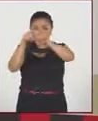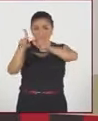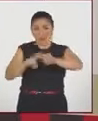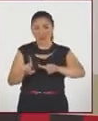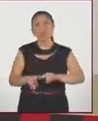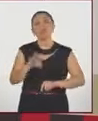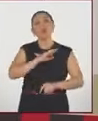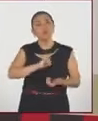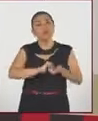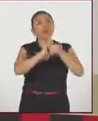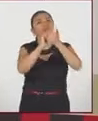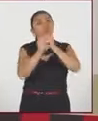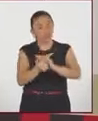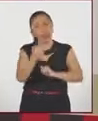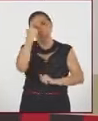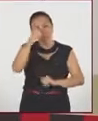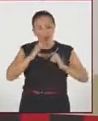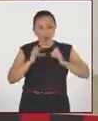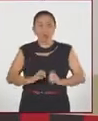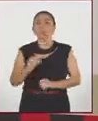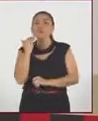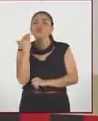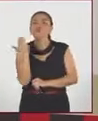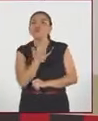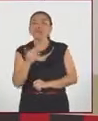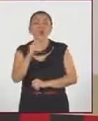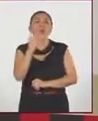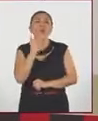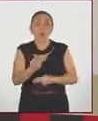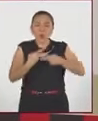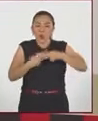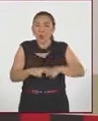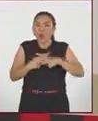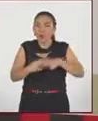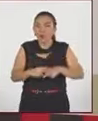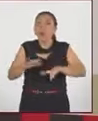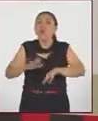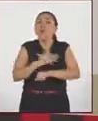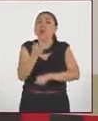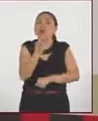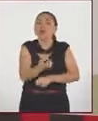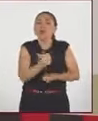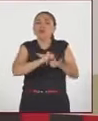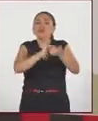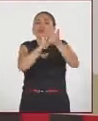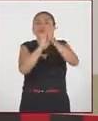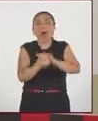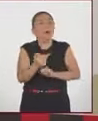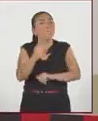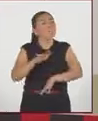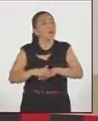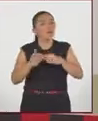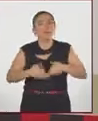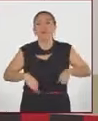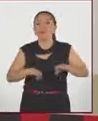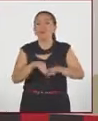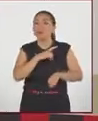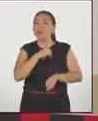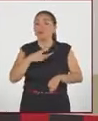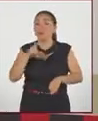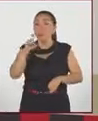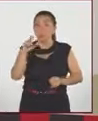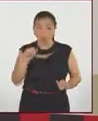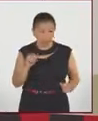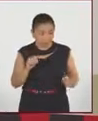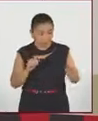van condicionando deformidades en el sistema musculoesquelético ya que se está desarrollando, ¿no? Entonces es importante, al menos en las primeras